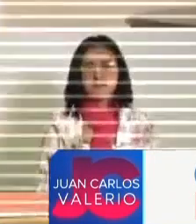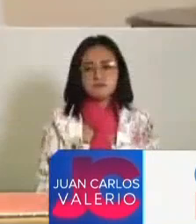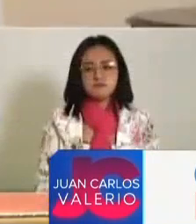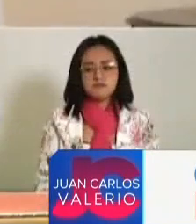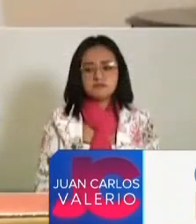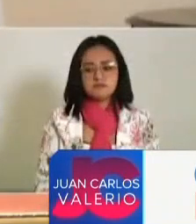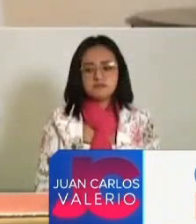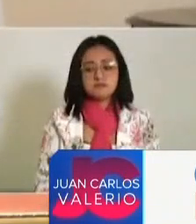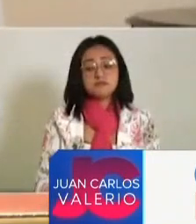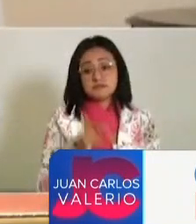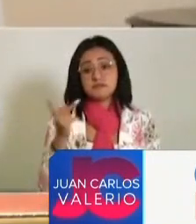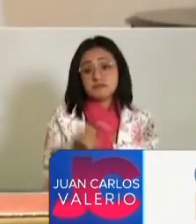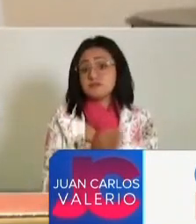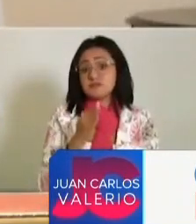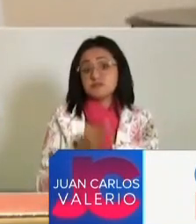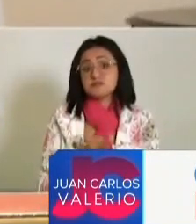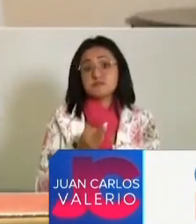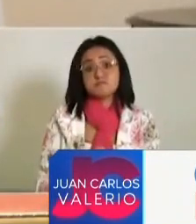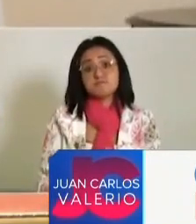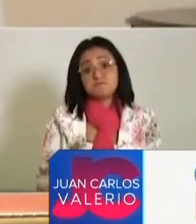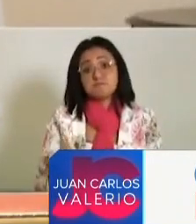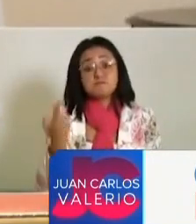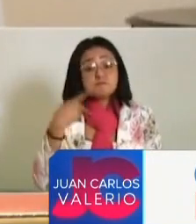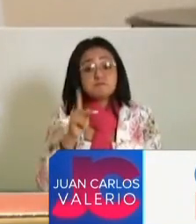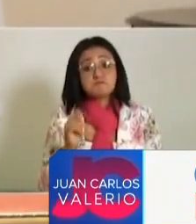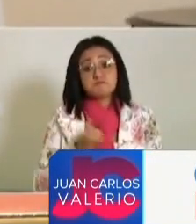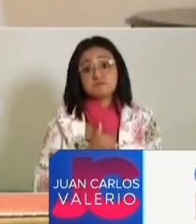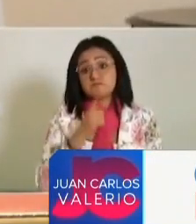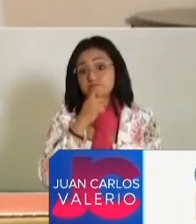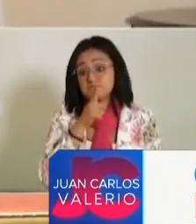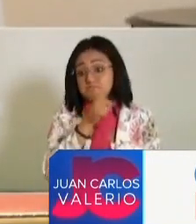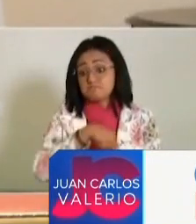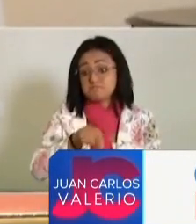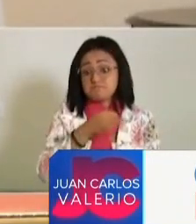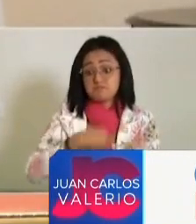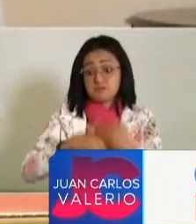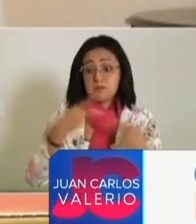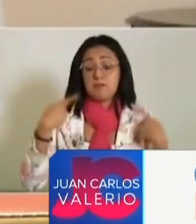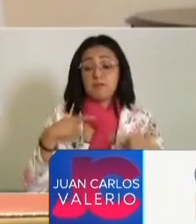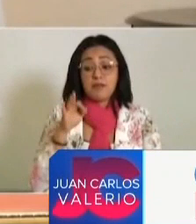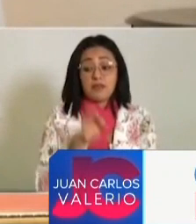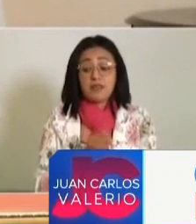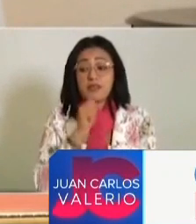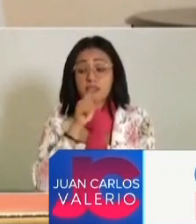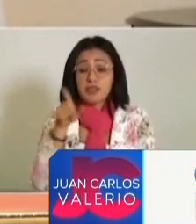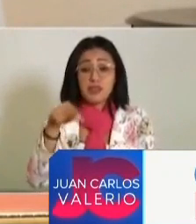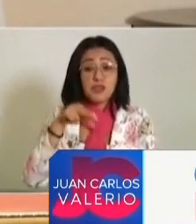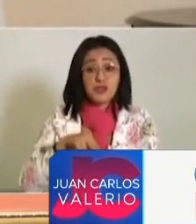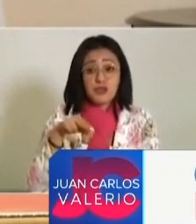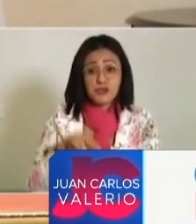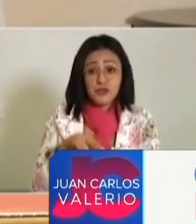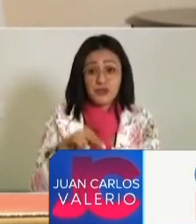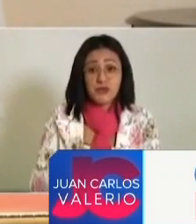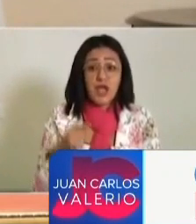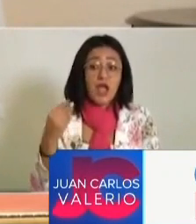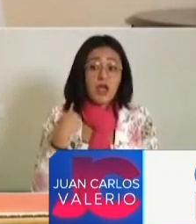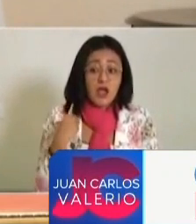ese doctor. Eso es lo que está pasando, pero yo le digo a sus defensores, al doctor